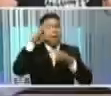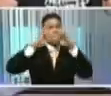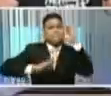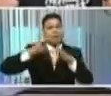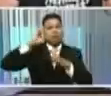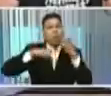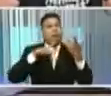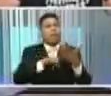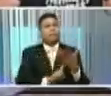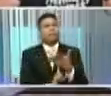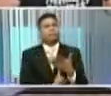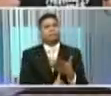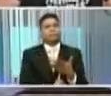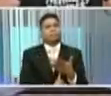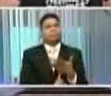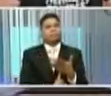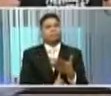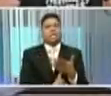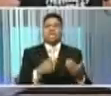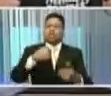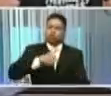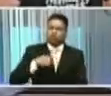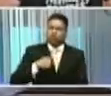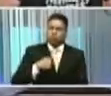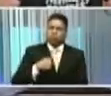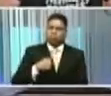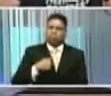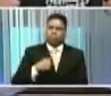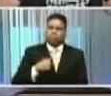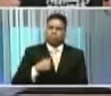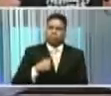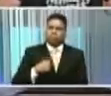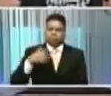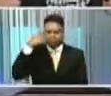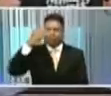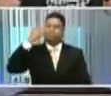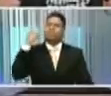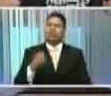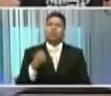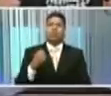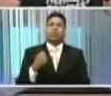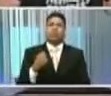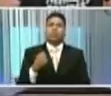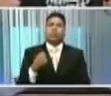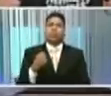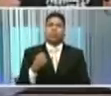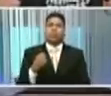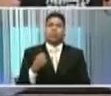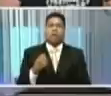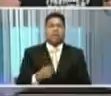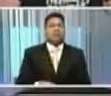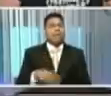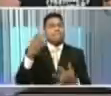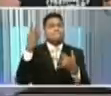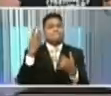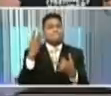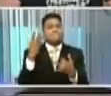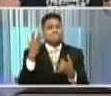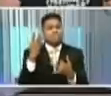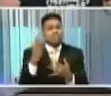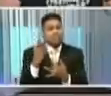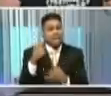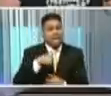evaluados, y yo les garantizo que en medio de este difícil año 2015,